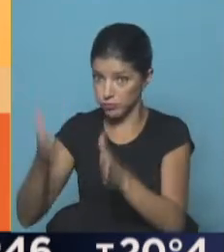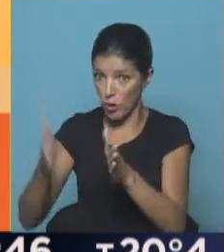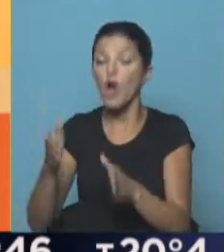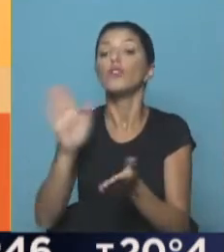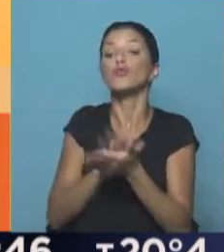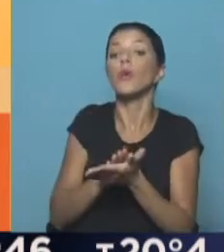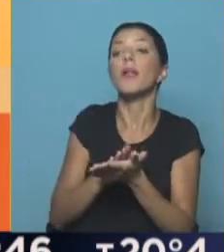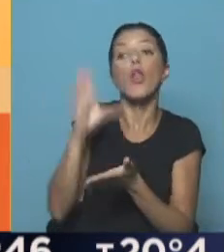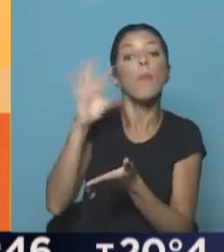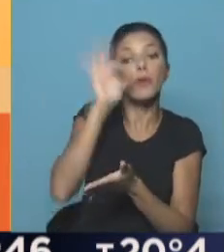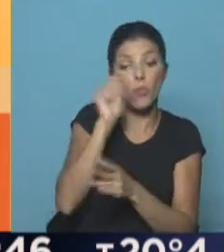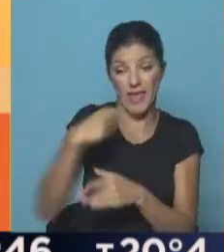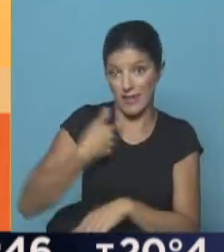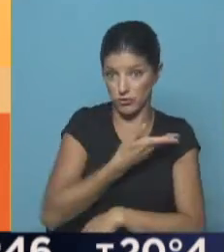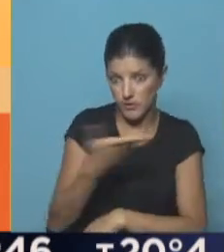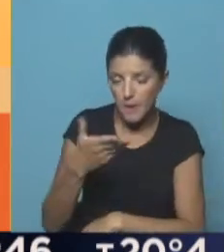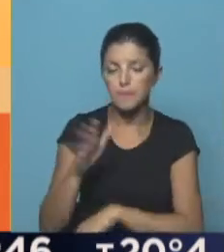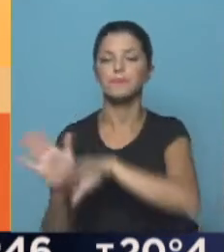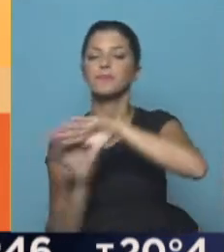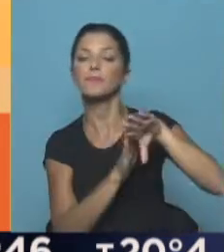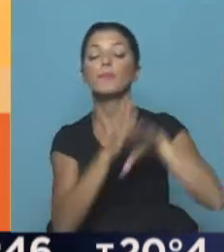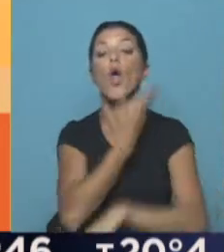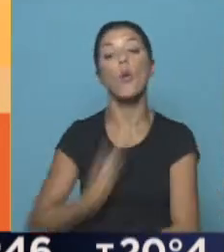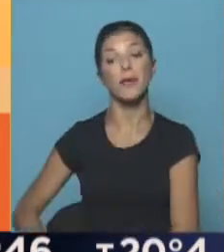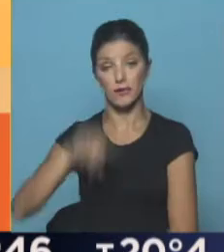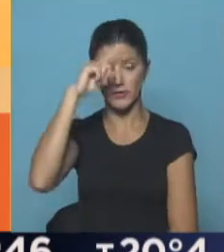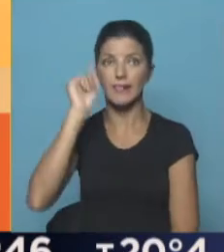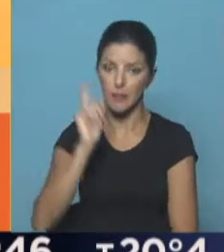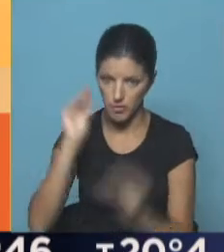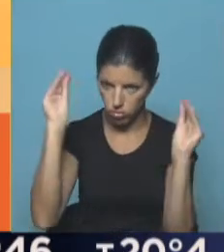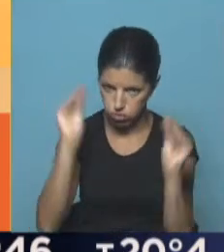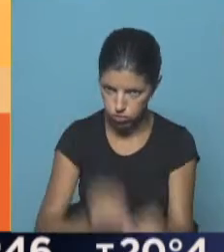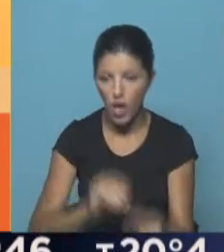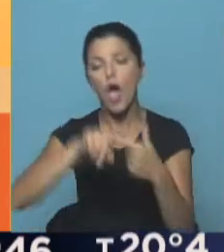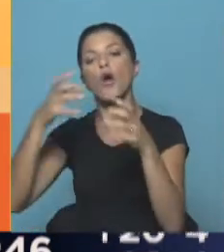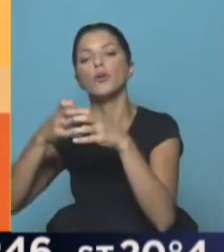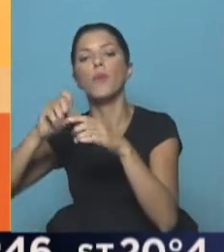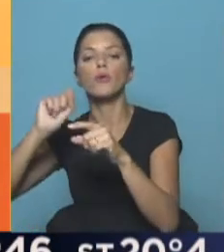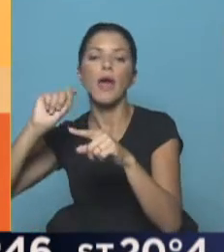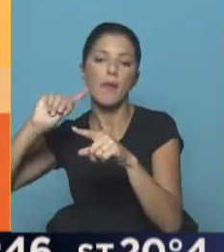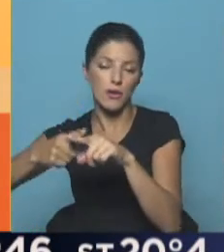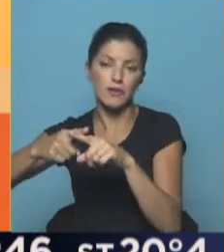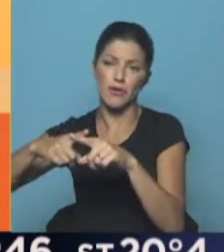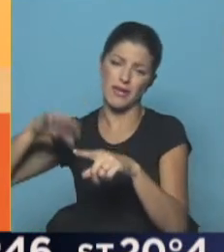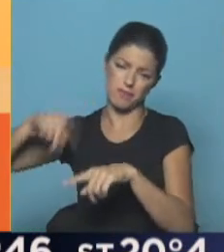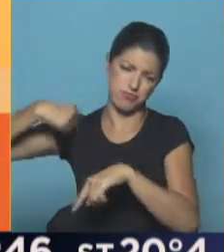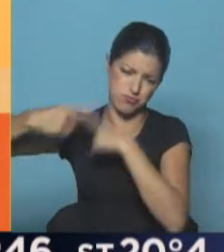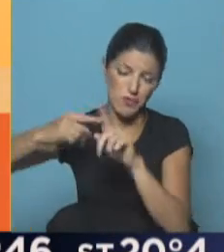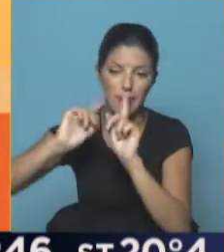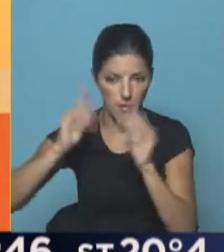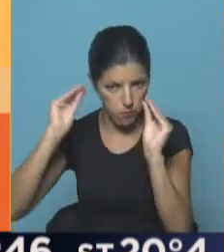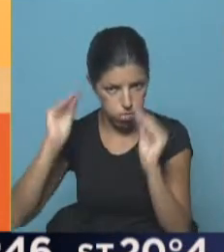de la gente. Claro. Los gobiernos nacionales, otro tanto. Los partidos tradicionales, otro tanto. Bueno, eso, digamos que te